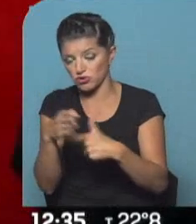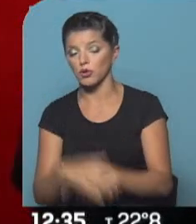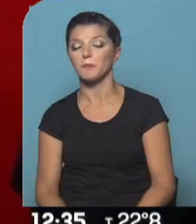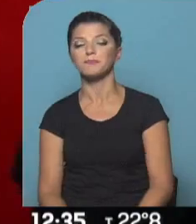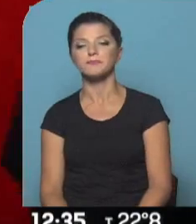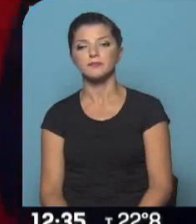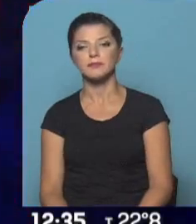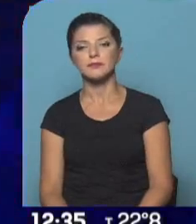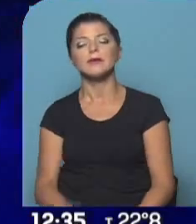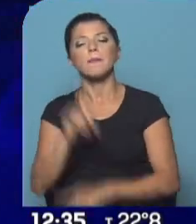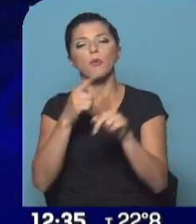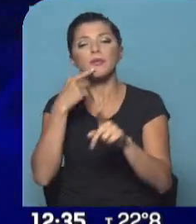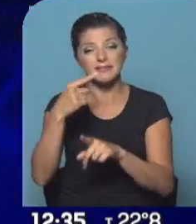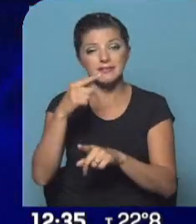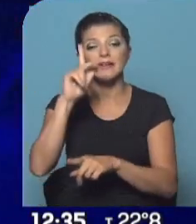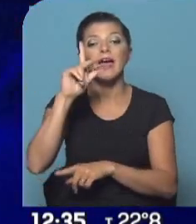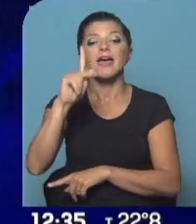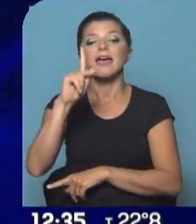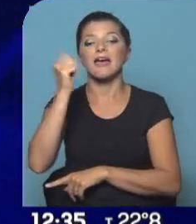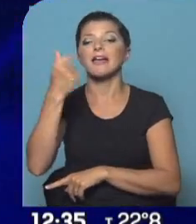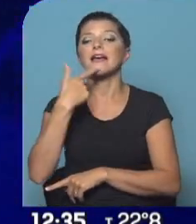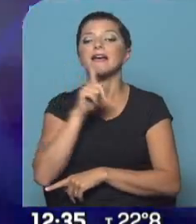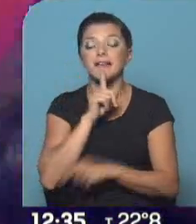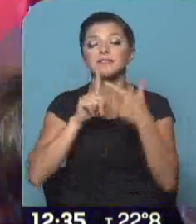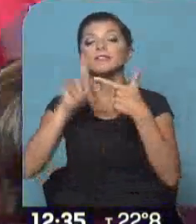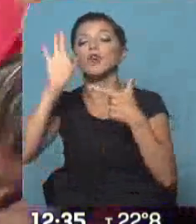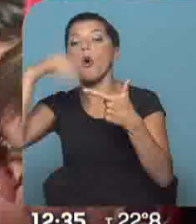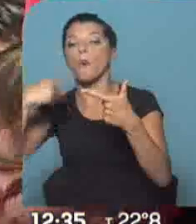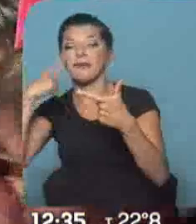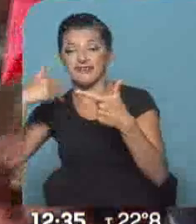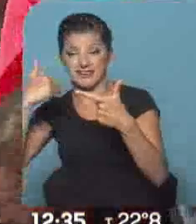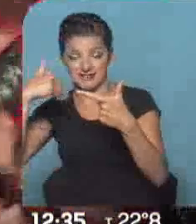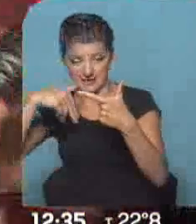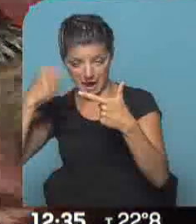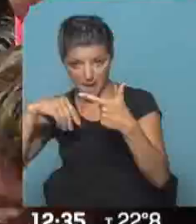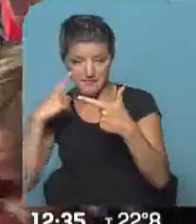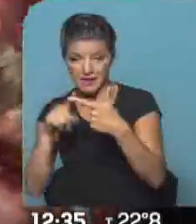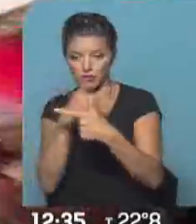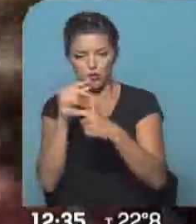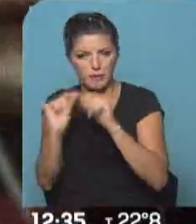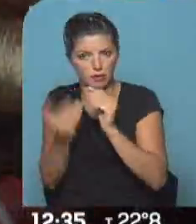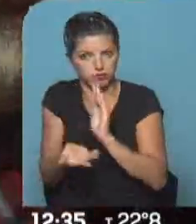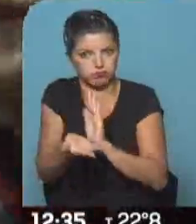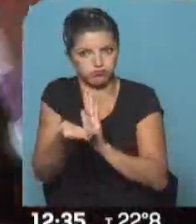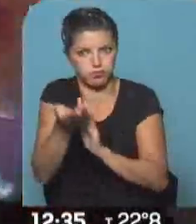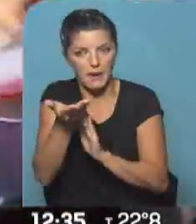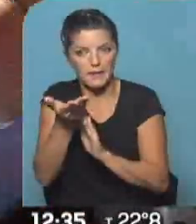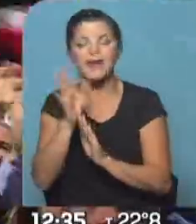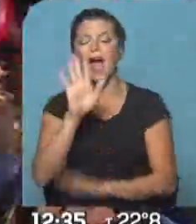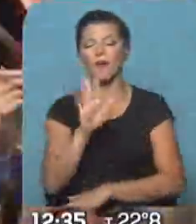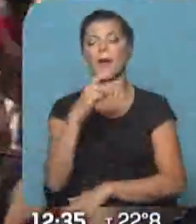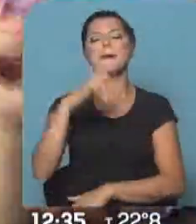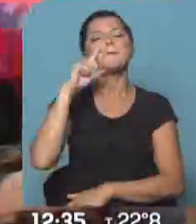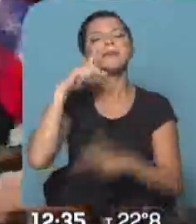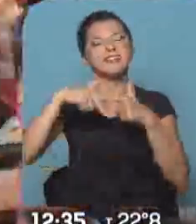es en alza tanto para Cast como para Enrique Sominami. Si bien a Piñera no le alcanzaría para imponerse en la primera vuelta,